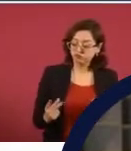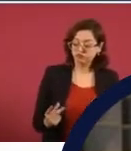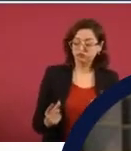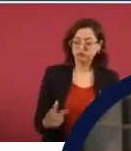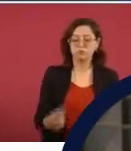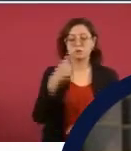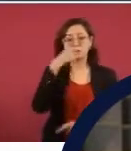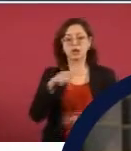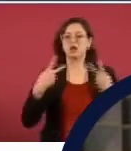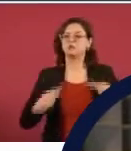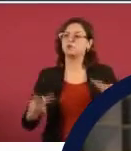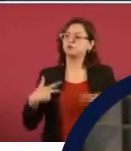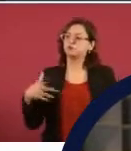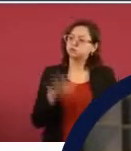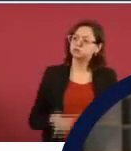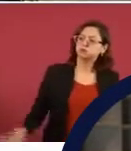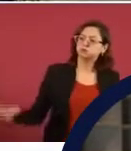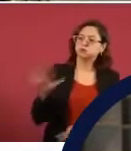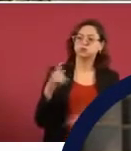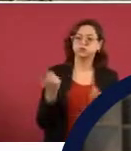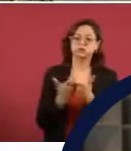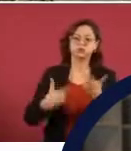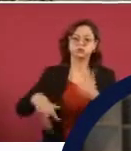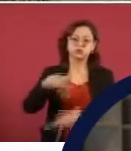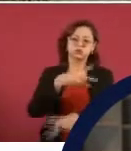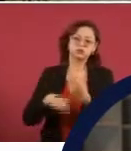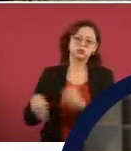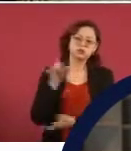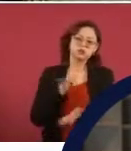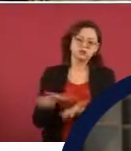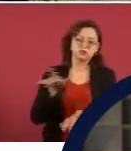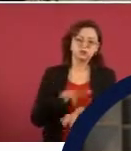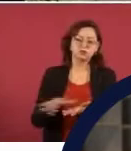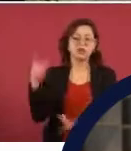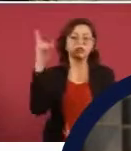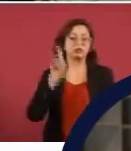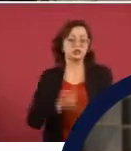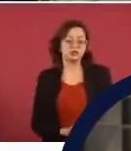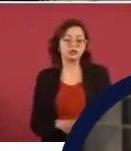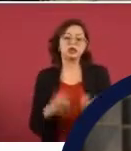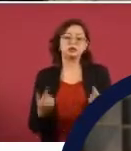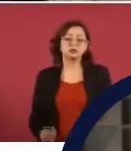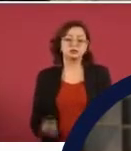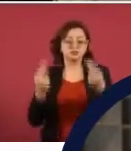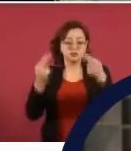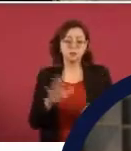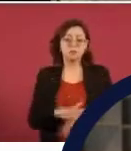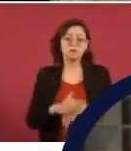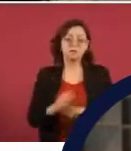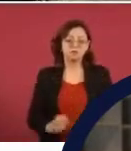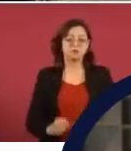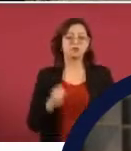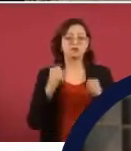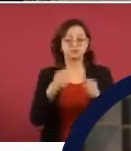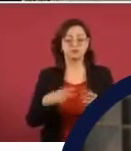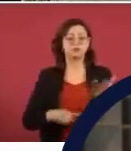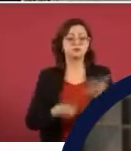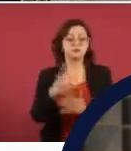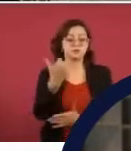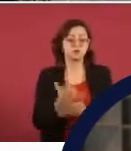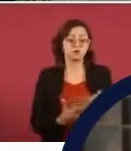inversionistas replegaran la inversión en lugar de duplicarla, que era lo que se requería para crecer, pasar del 2 al